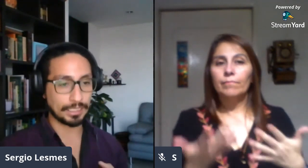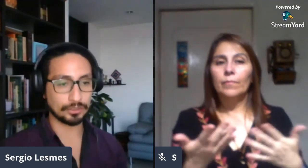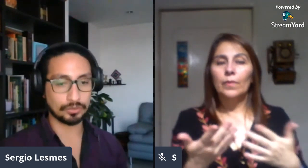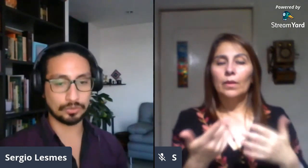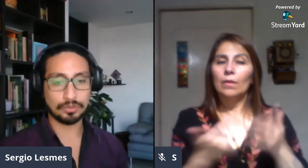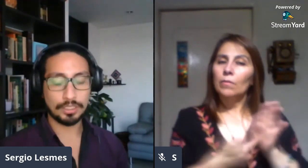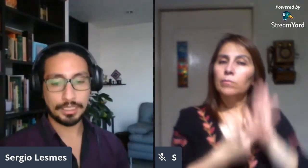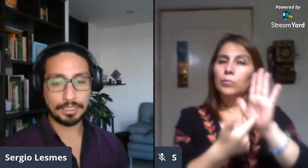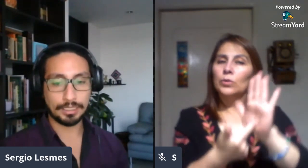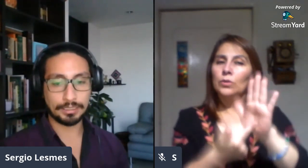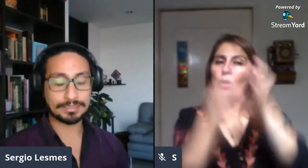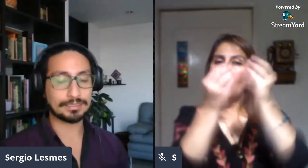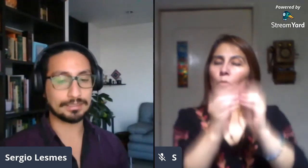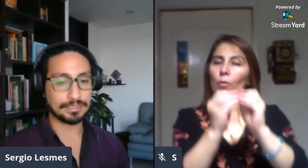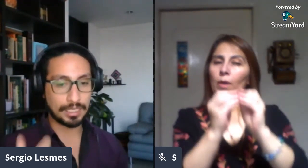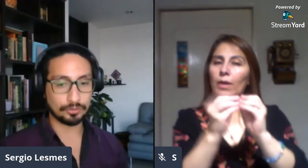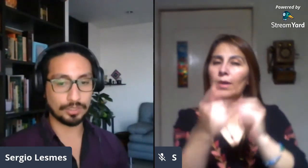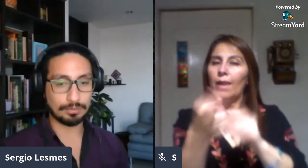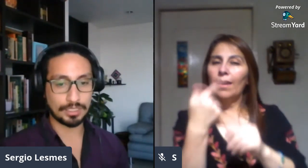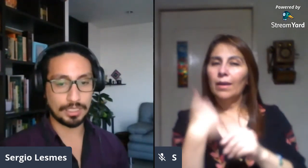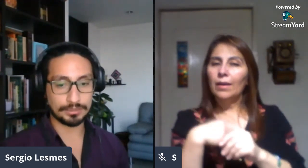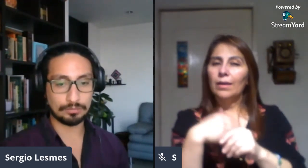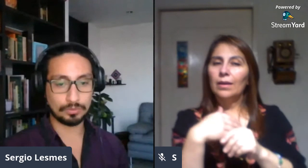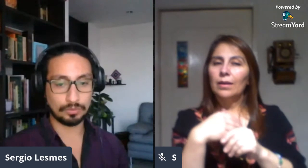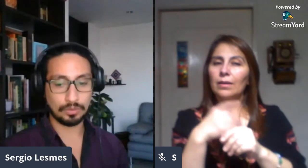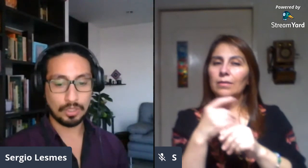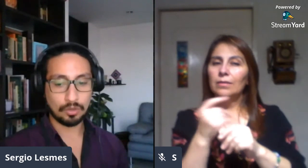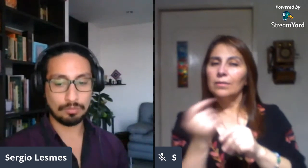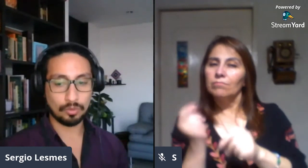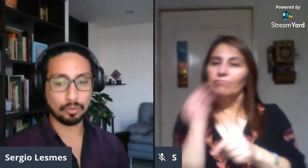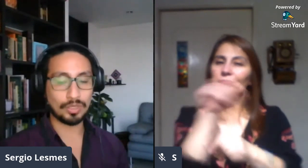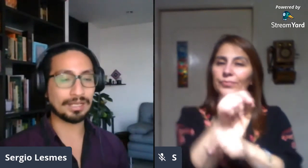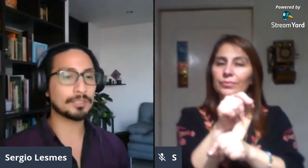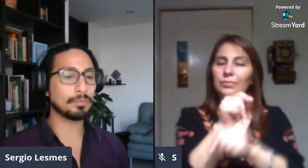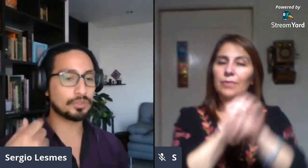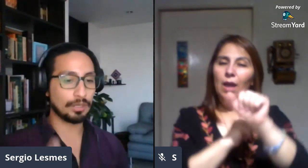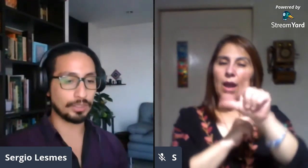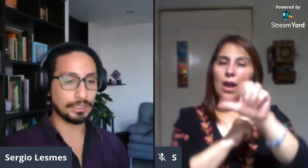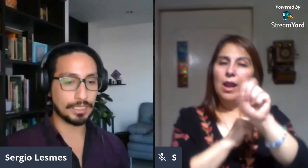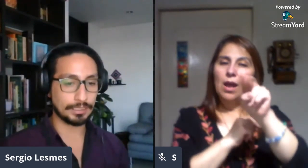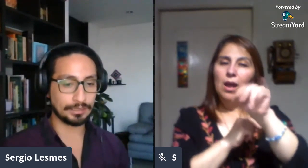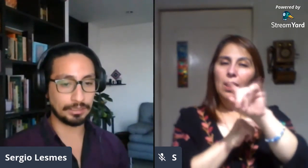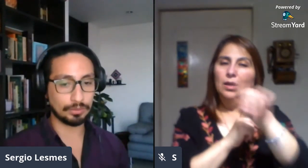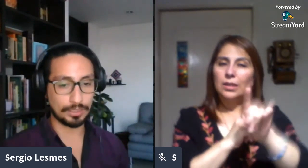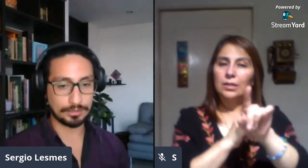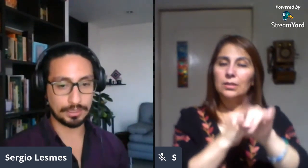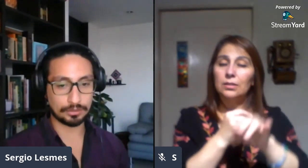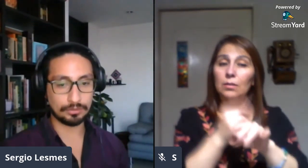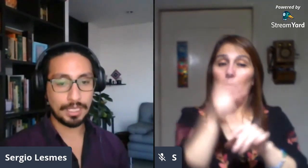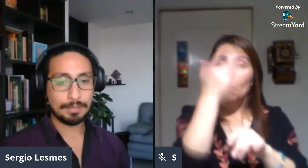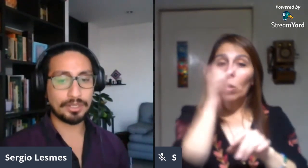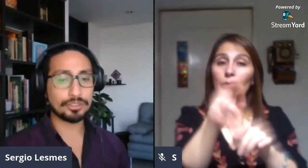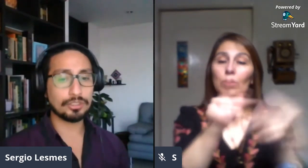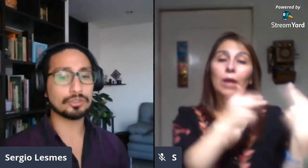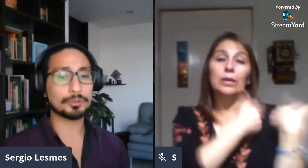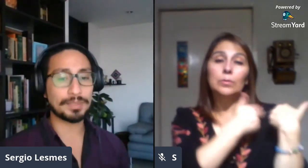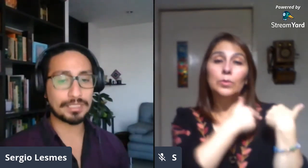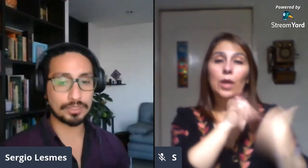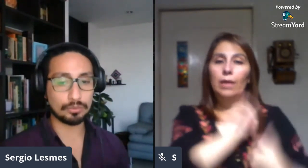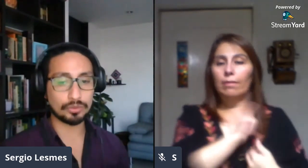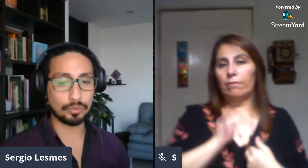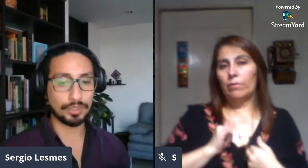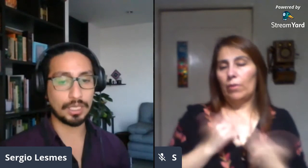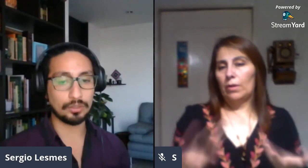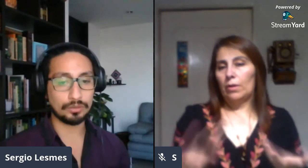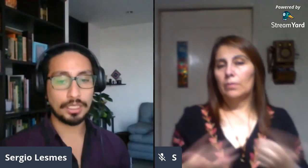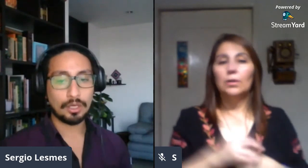está criticando, que está señalando, digamos, Alanis como una responsabilidad individual, ¿cierto? Pero si nosotros